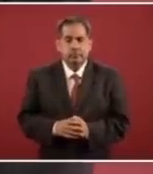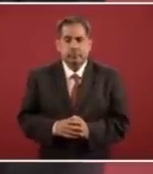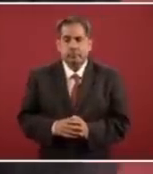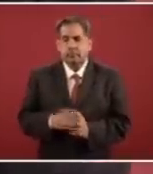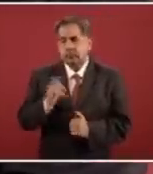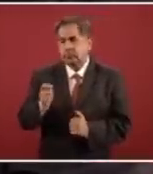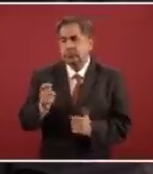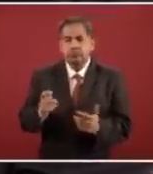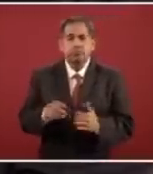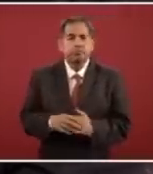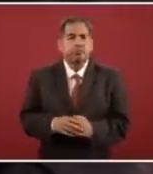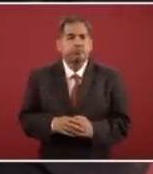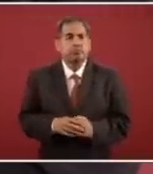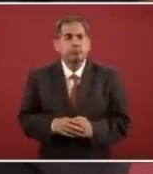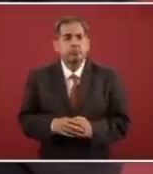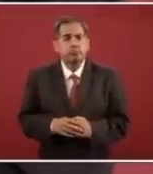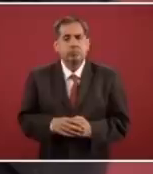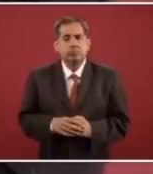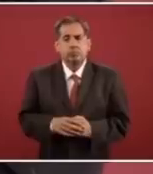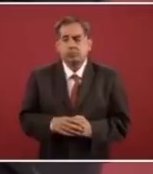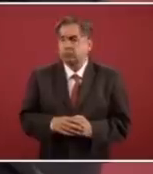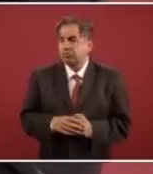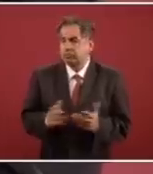En un mundo en que